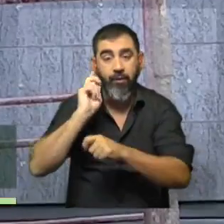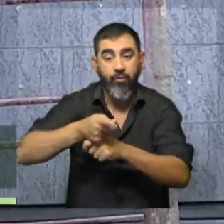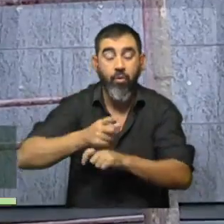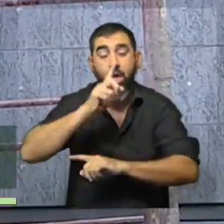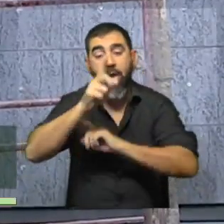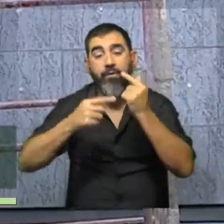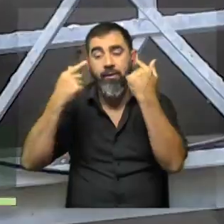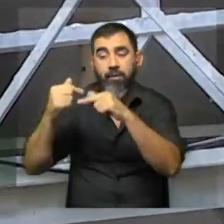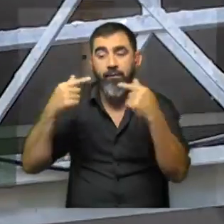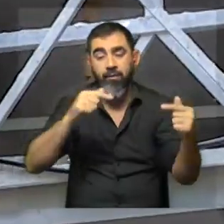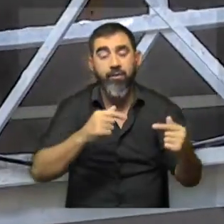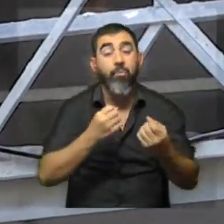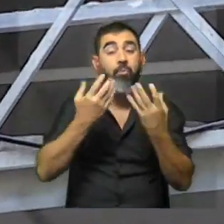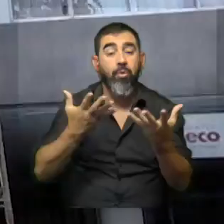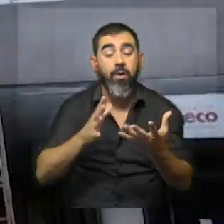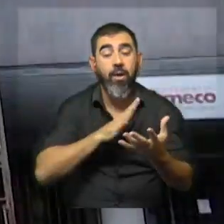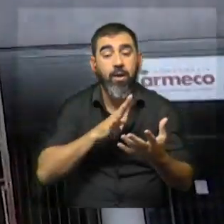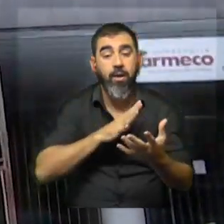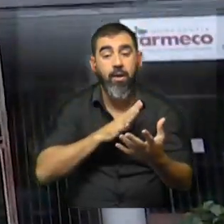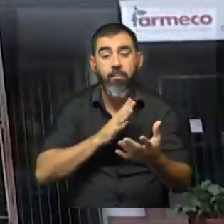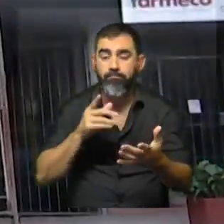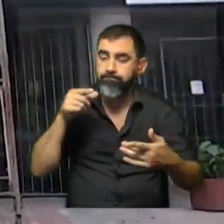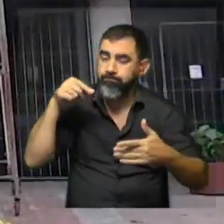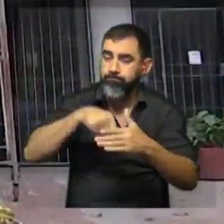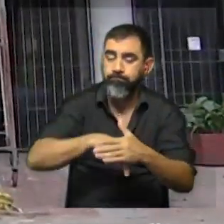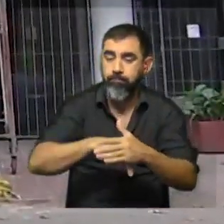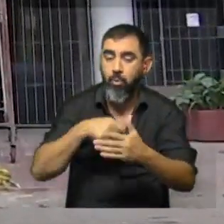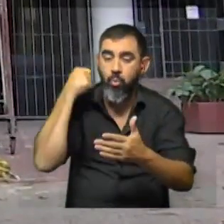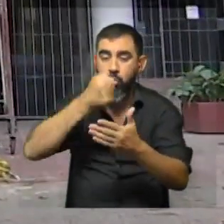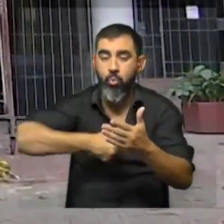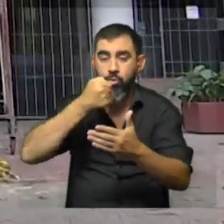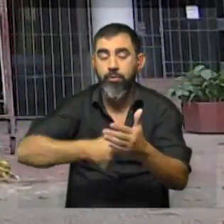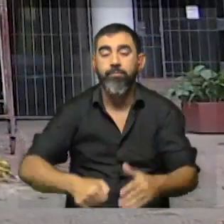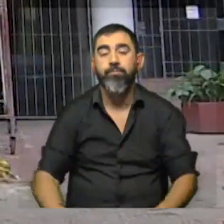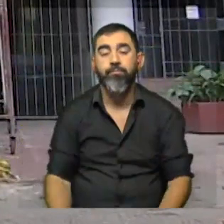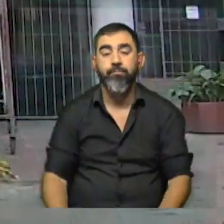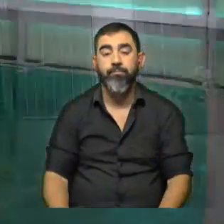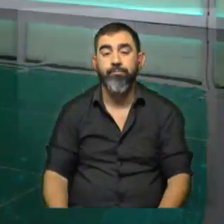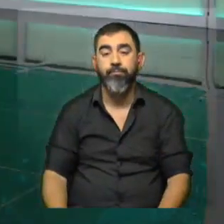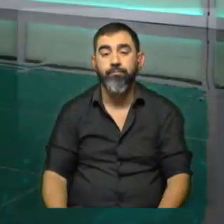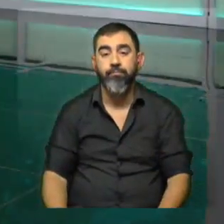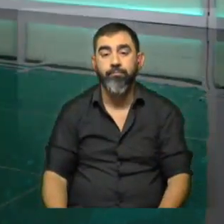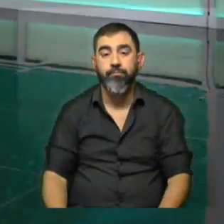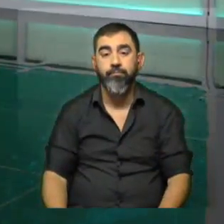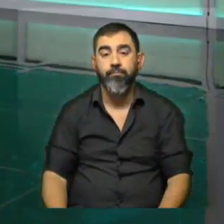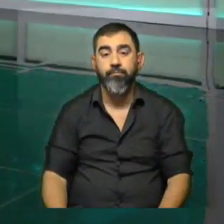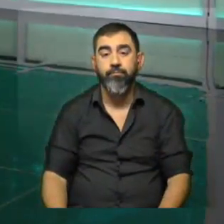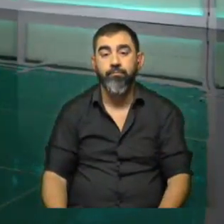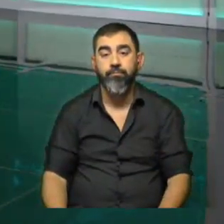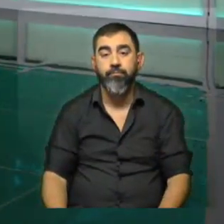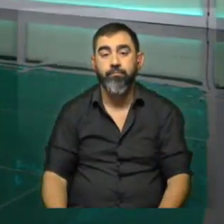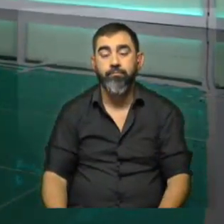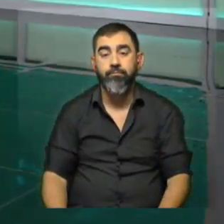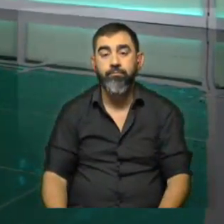a veces con diferencias por considerar que se debe ser más incisivo con las medidas de lucha Bueno muy bien